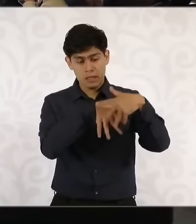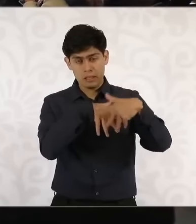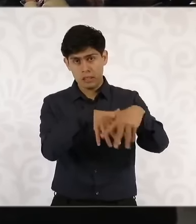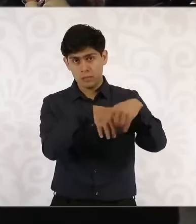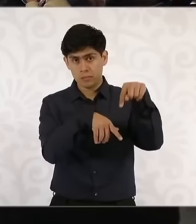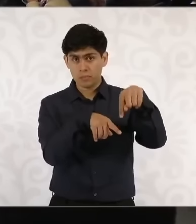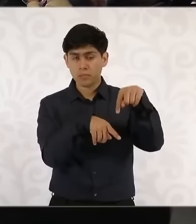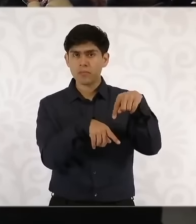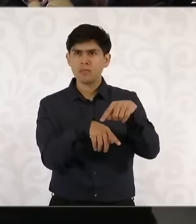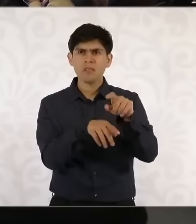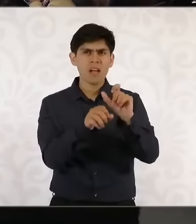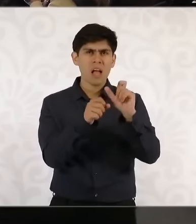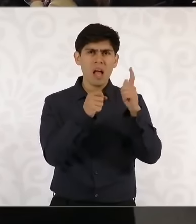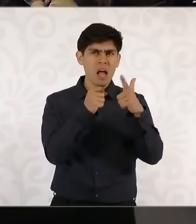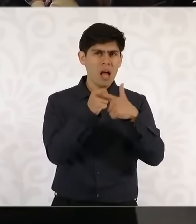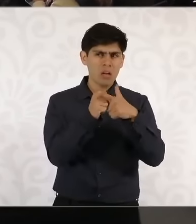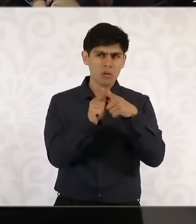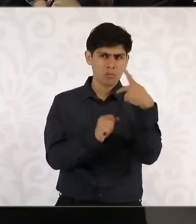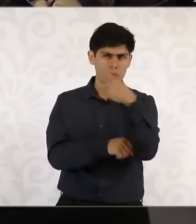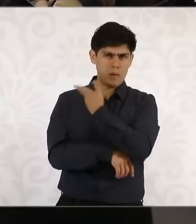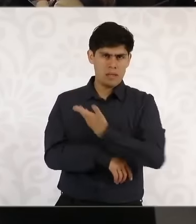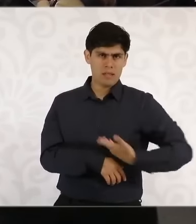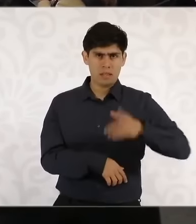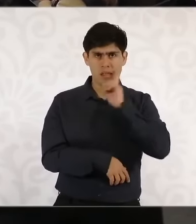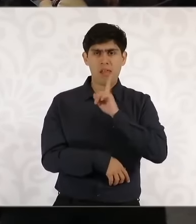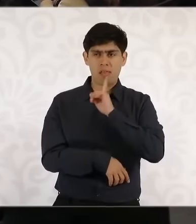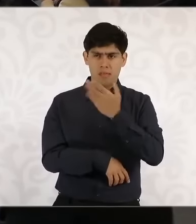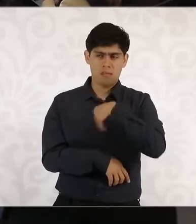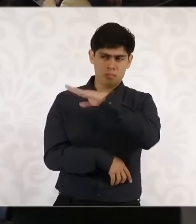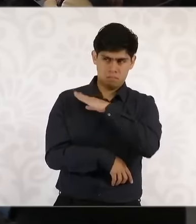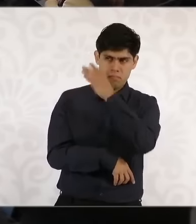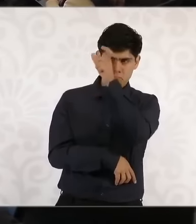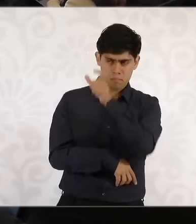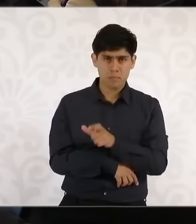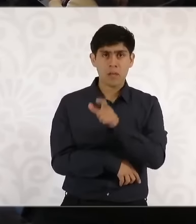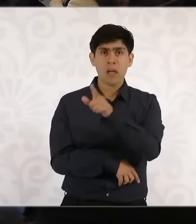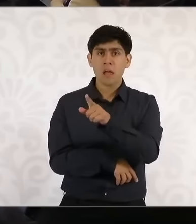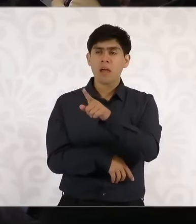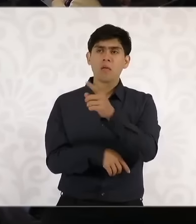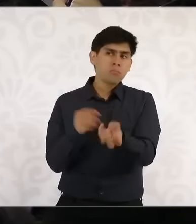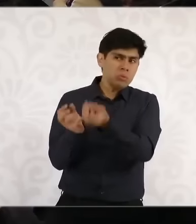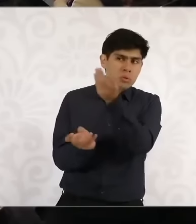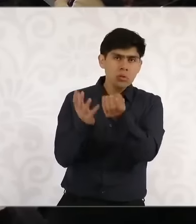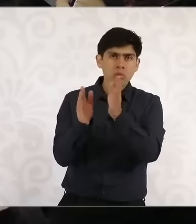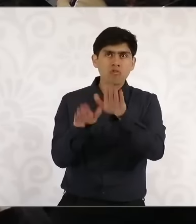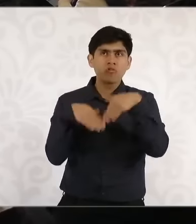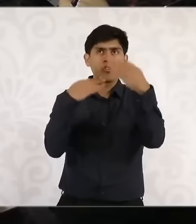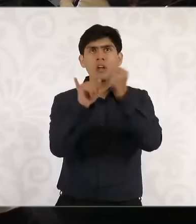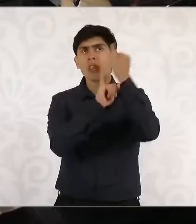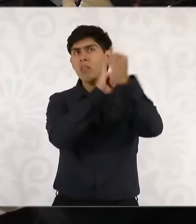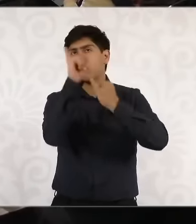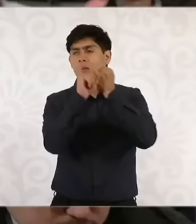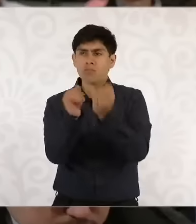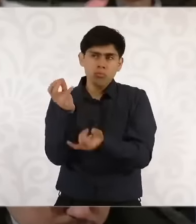alguna forma su imagen como presidenta, su imagen de su gobierno,